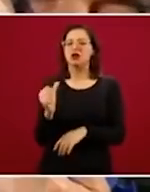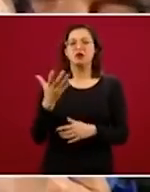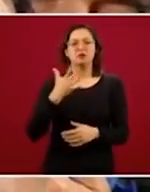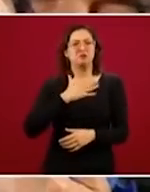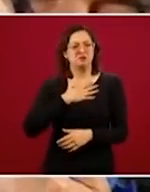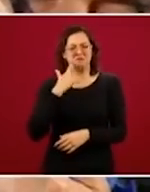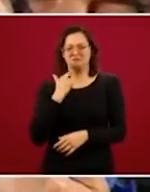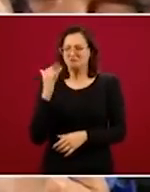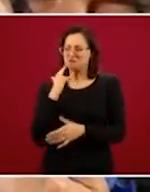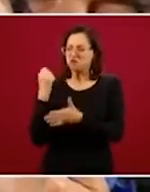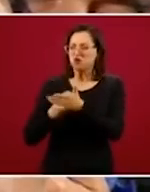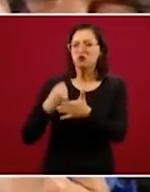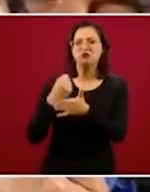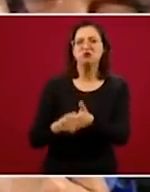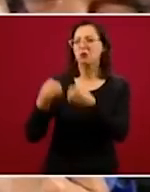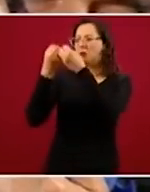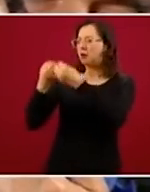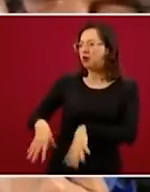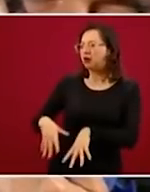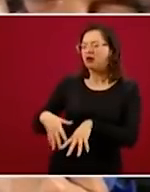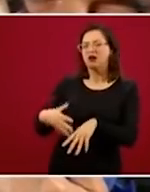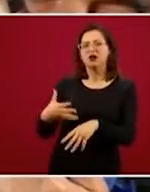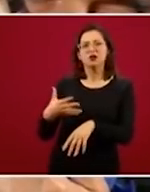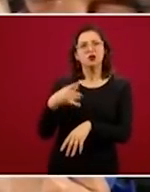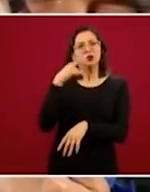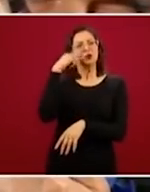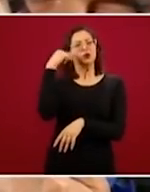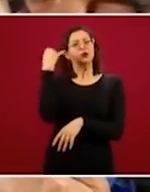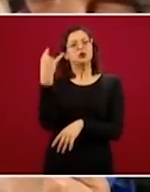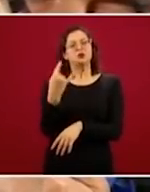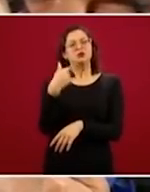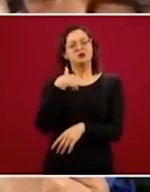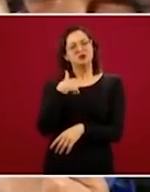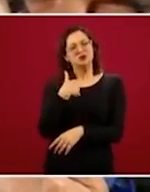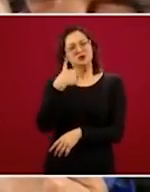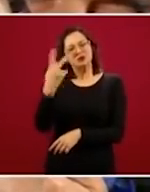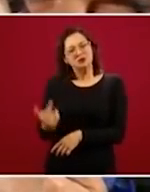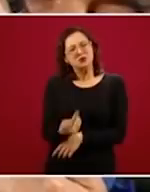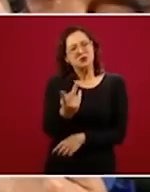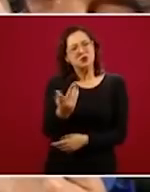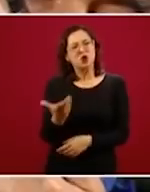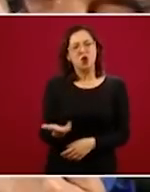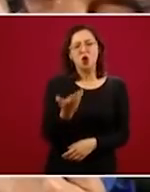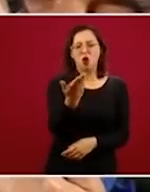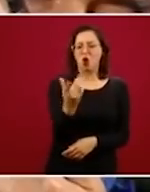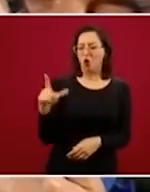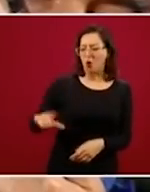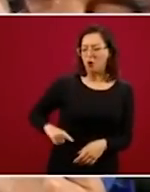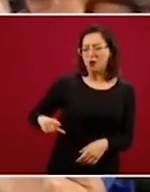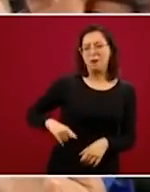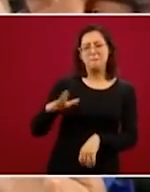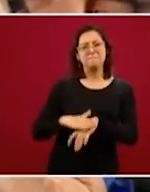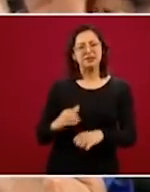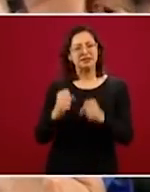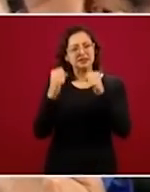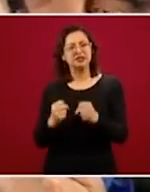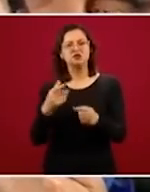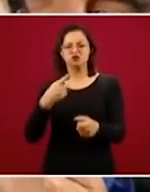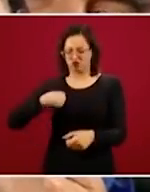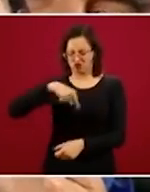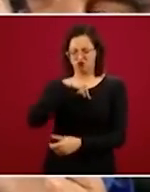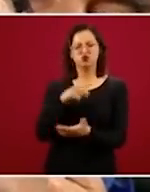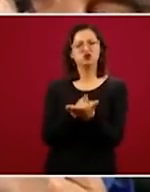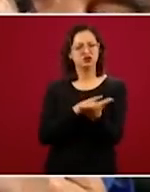nuestro esfuerzo y nuestro sentir en este contexto le pregunto cómo su gobierno puede garantizar que se haga valer nuestro